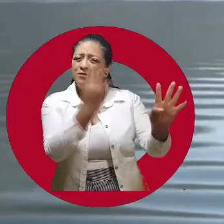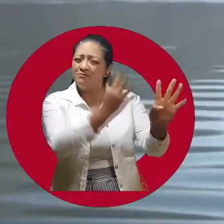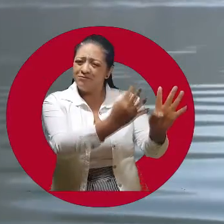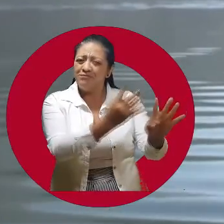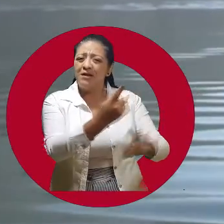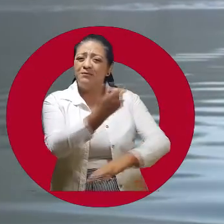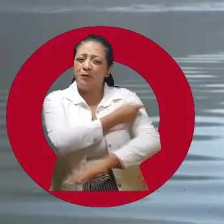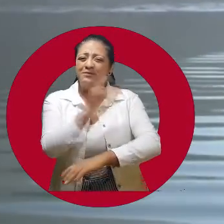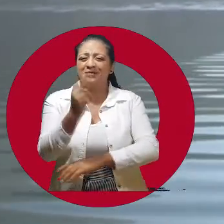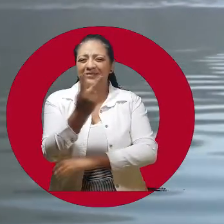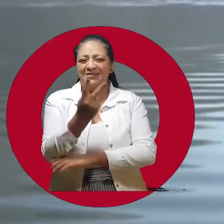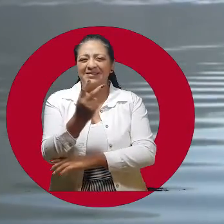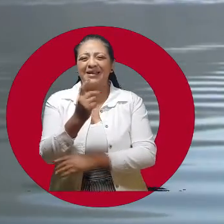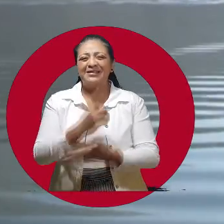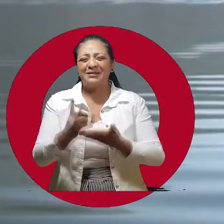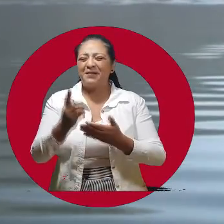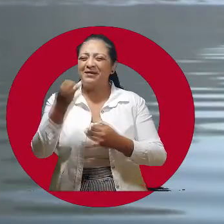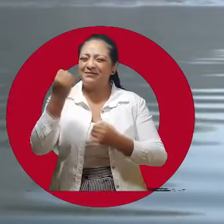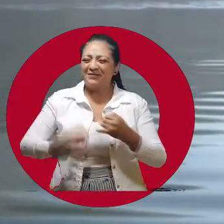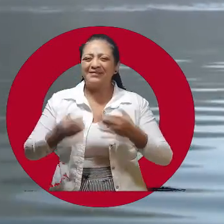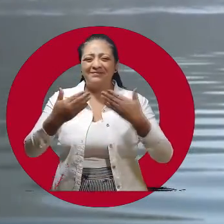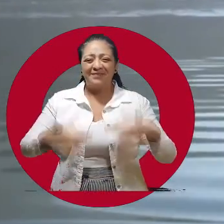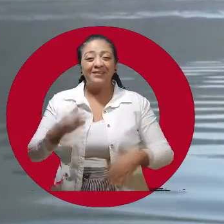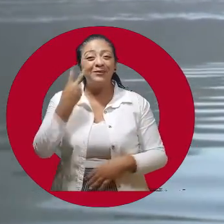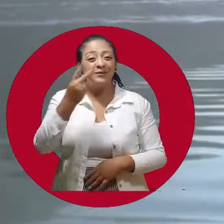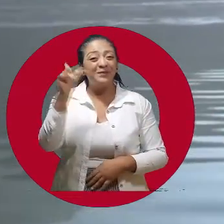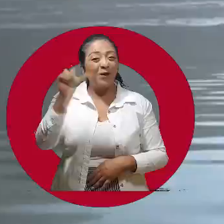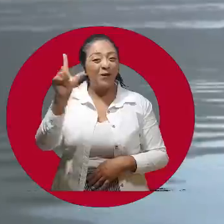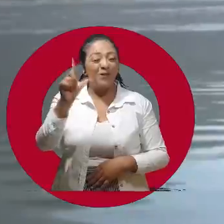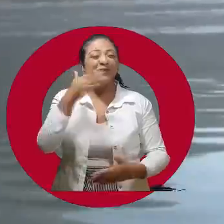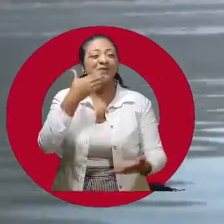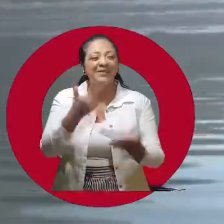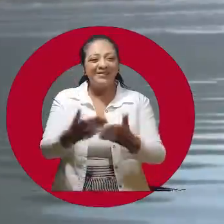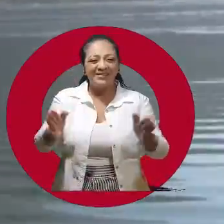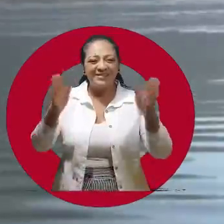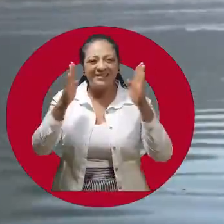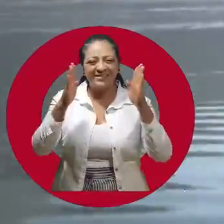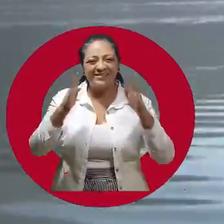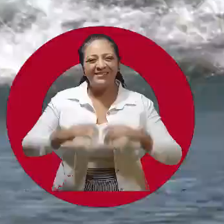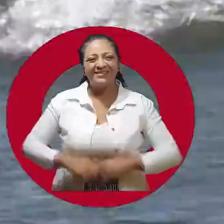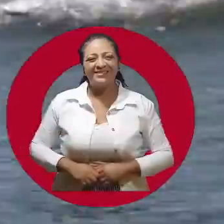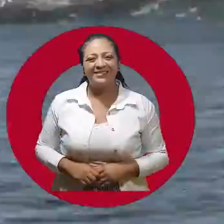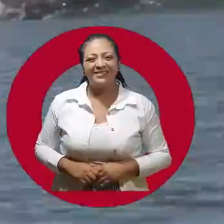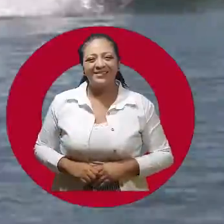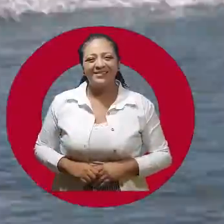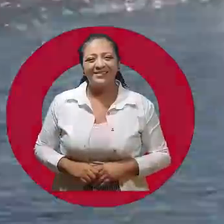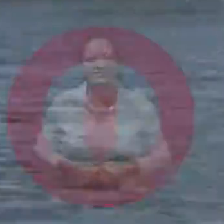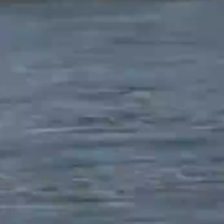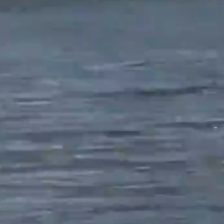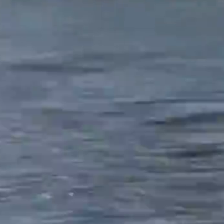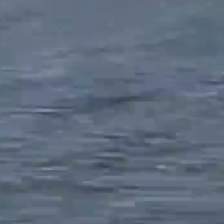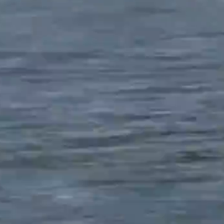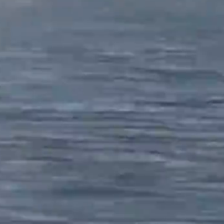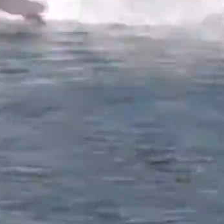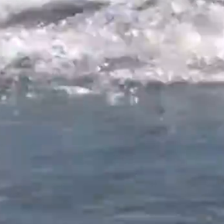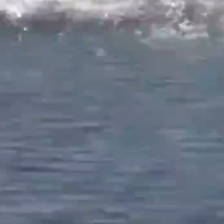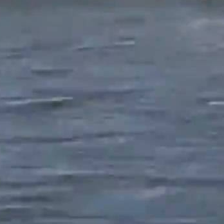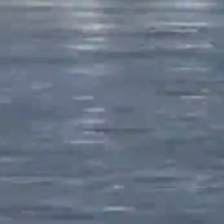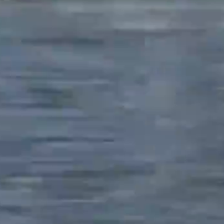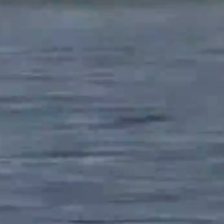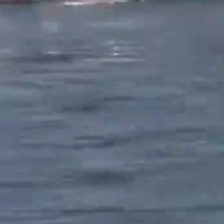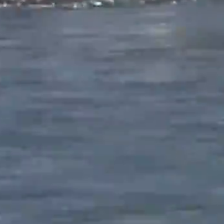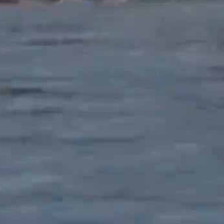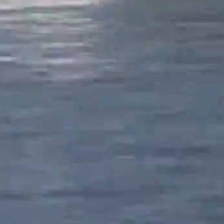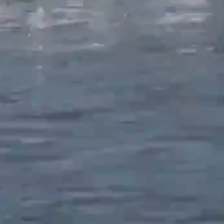la segunda dosis. Que tengan un buen fin de semana. Hasta el lunes, amigos, y gracias por escucharnos. Kay Villaykunata, Uyashkamanda